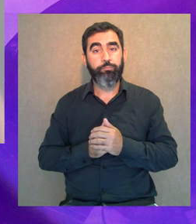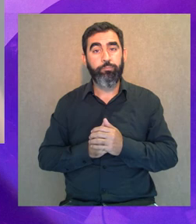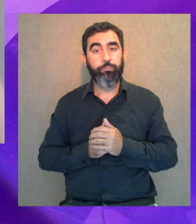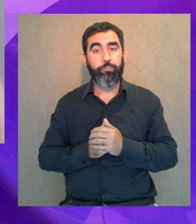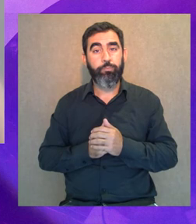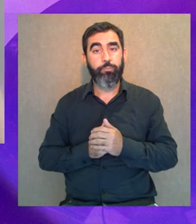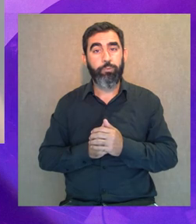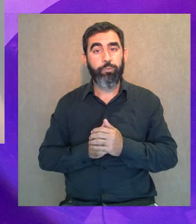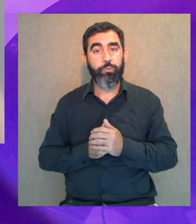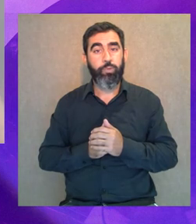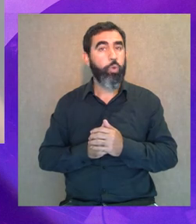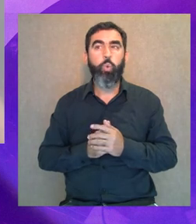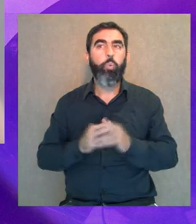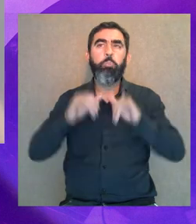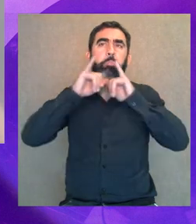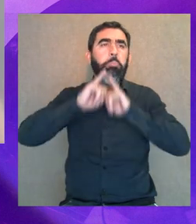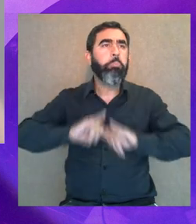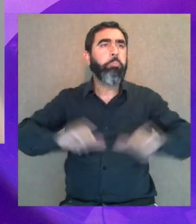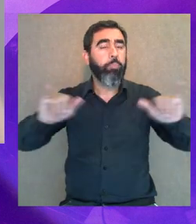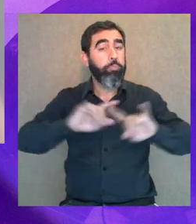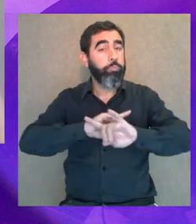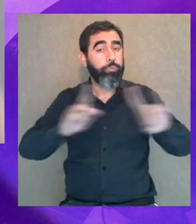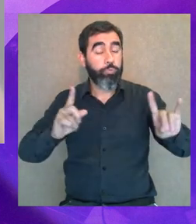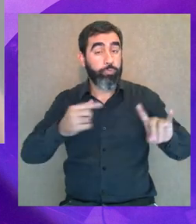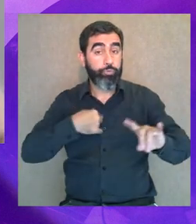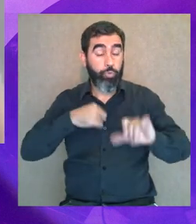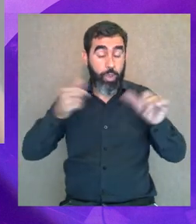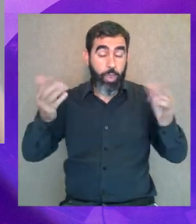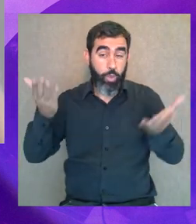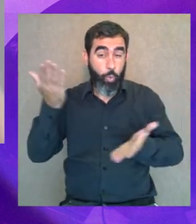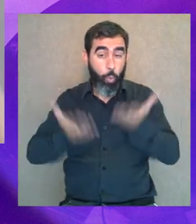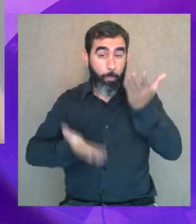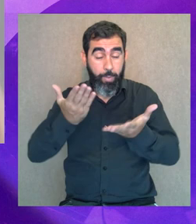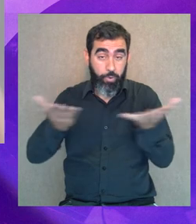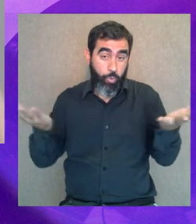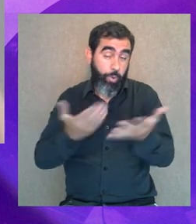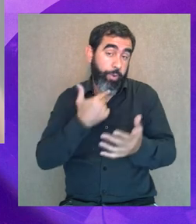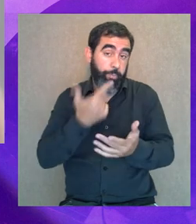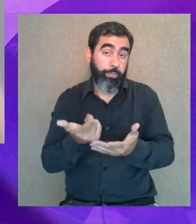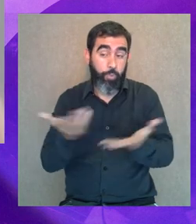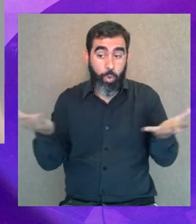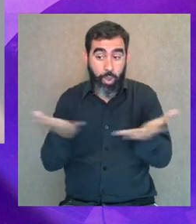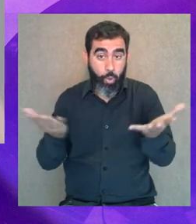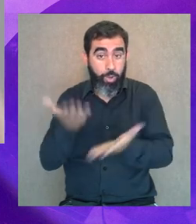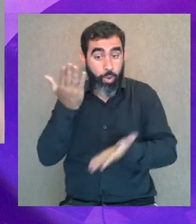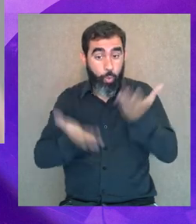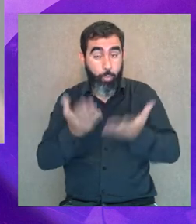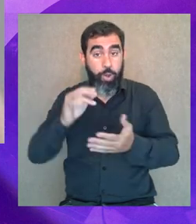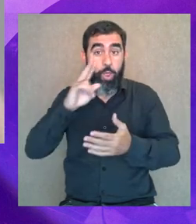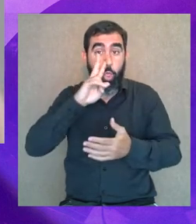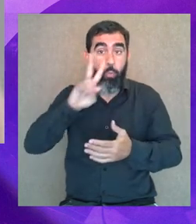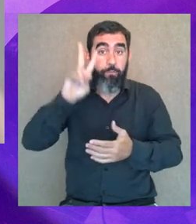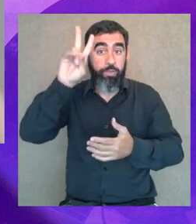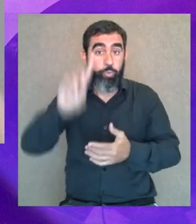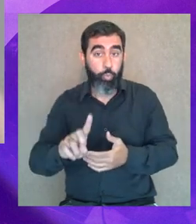no sé no sé hizo una publicidad por escena entonces soy yo ahora la comparación de repente a lo que es hoy por hoy el